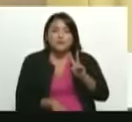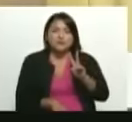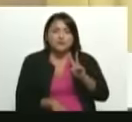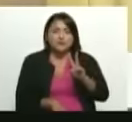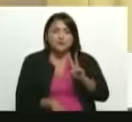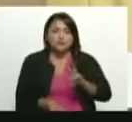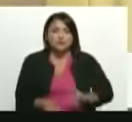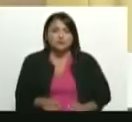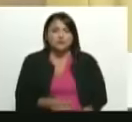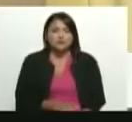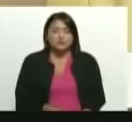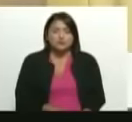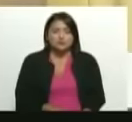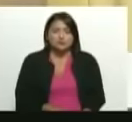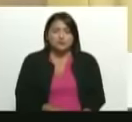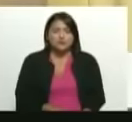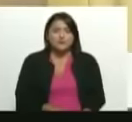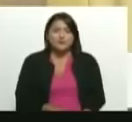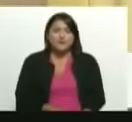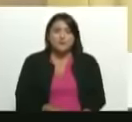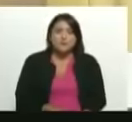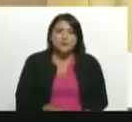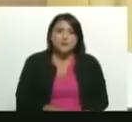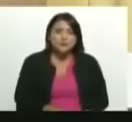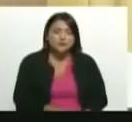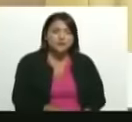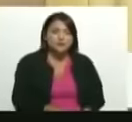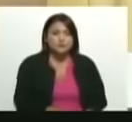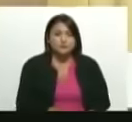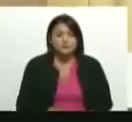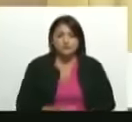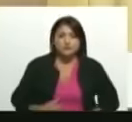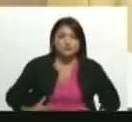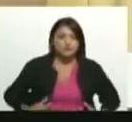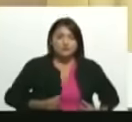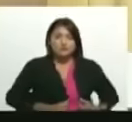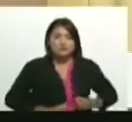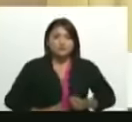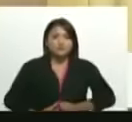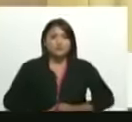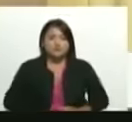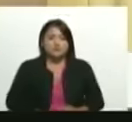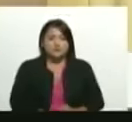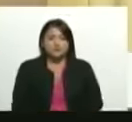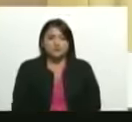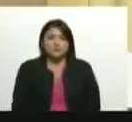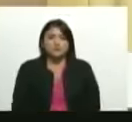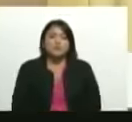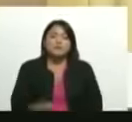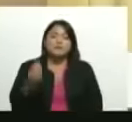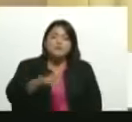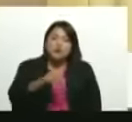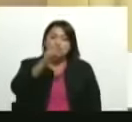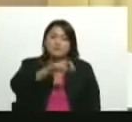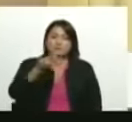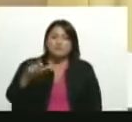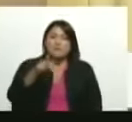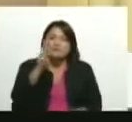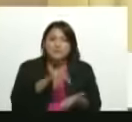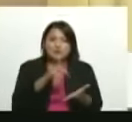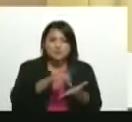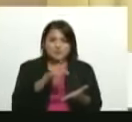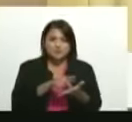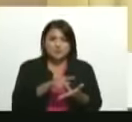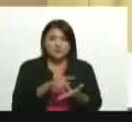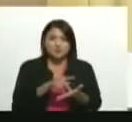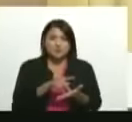recuerden, ha sido una de las elecciones más polarizadas y de mayor participación. De hecho,